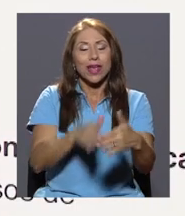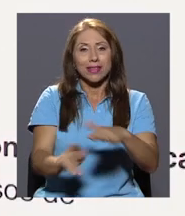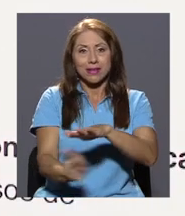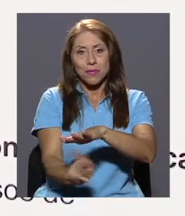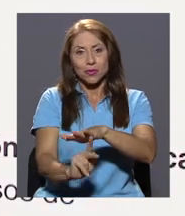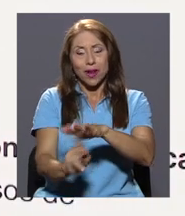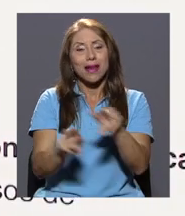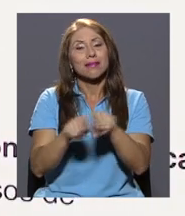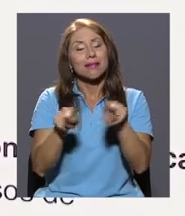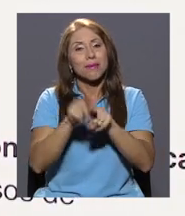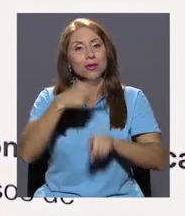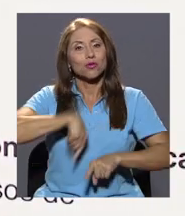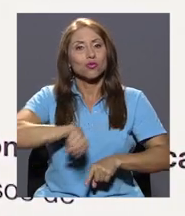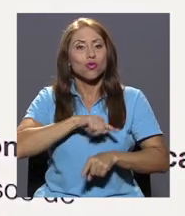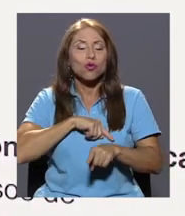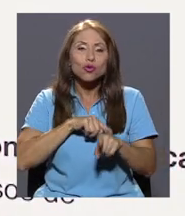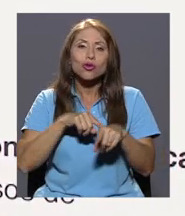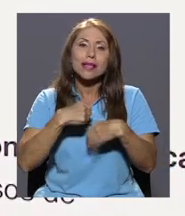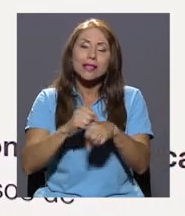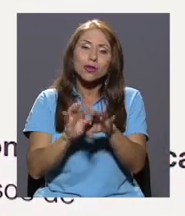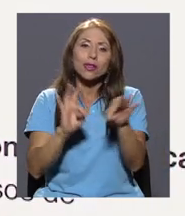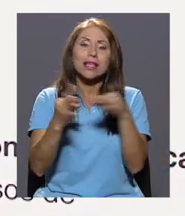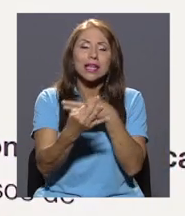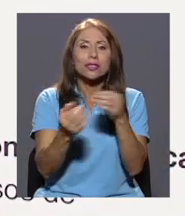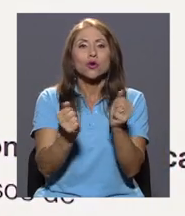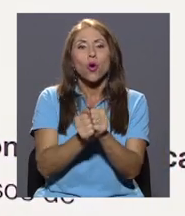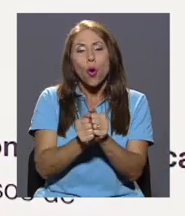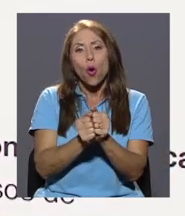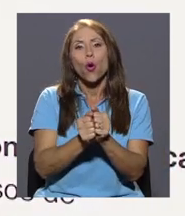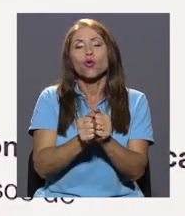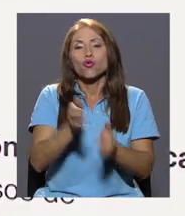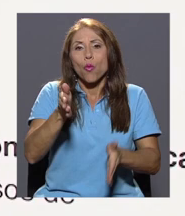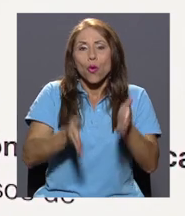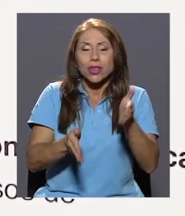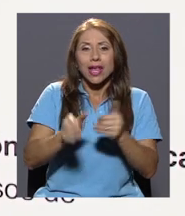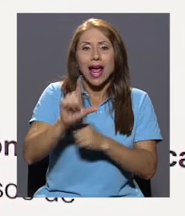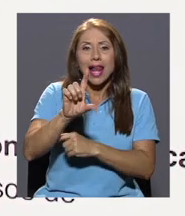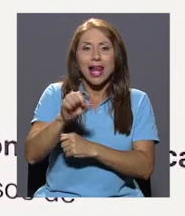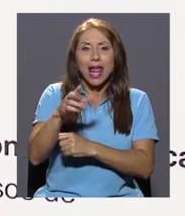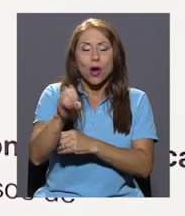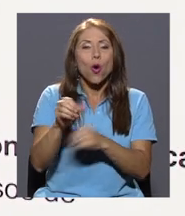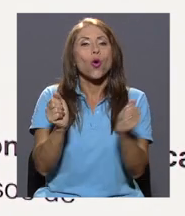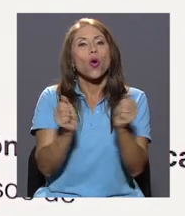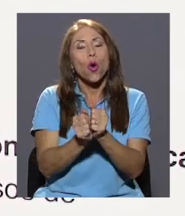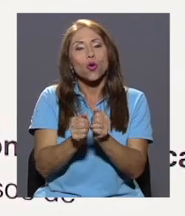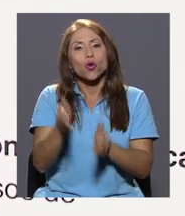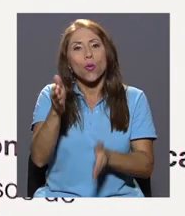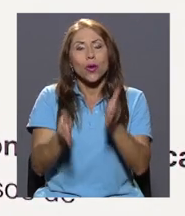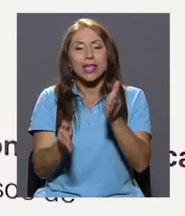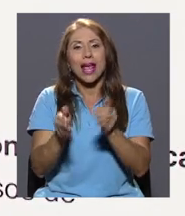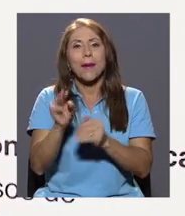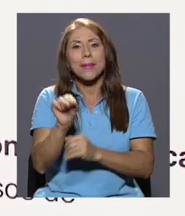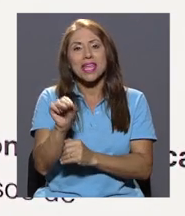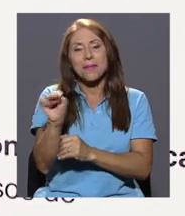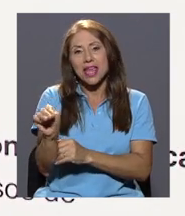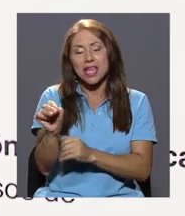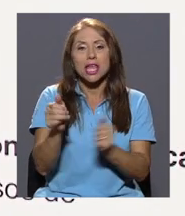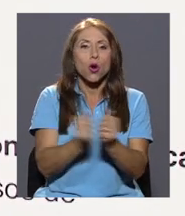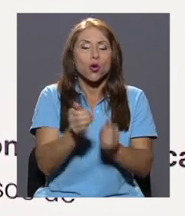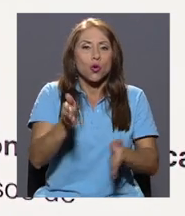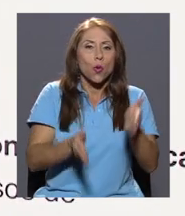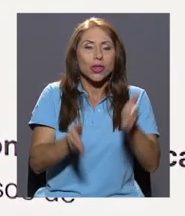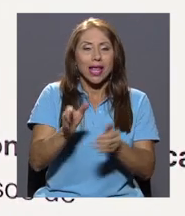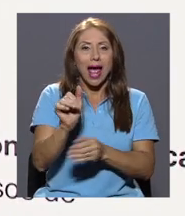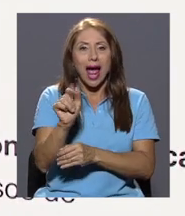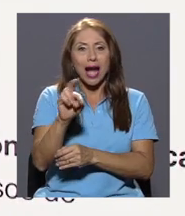y bueno, hemos estado desarrollando también talleres con robótica Lego, con robótica Makey Makey, con robótica Arduino y otras